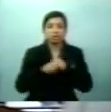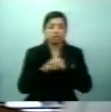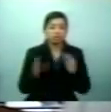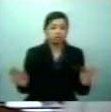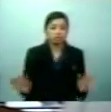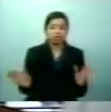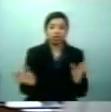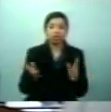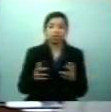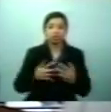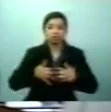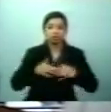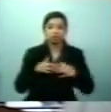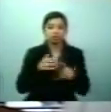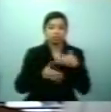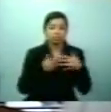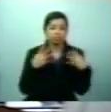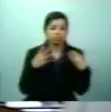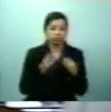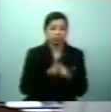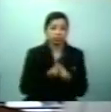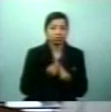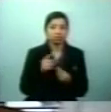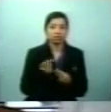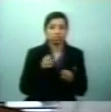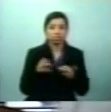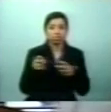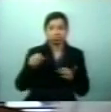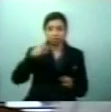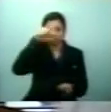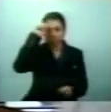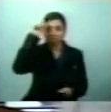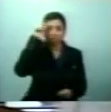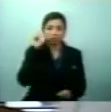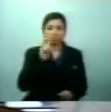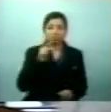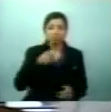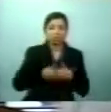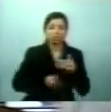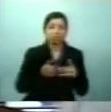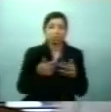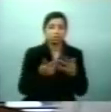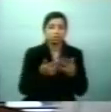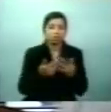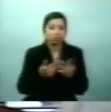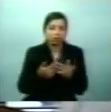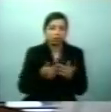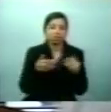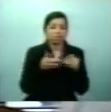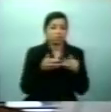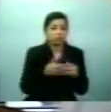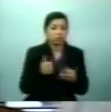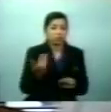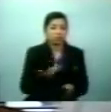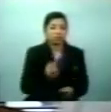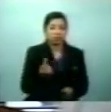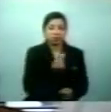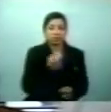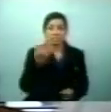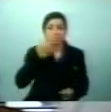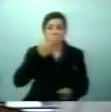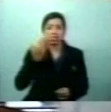y la cohesión social, la generación de empleos, no solo en la industria, sino también para nuestra gente en el